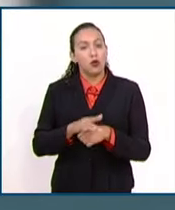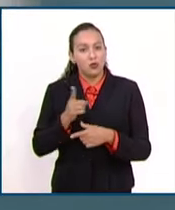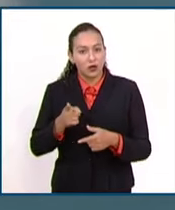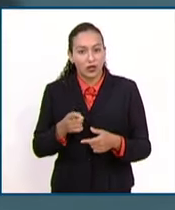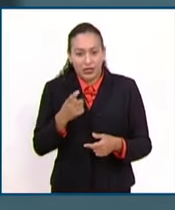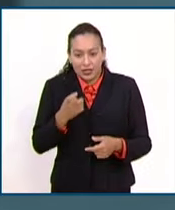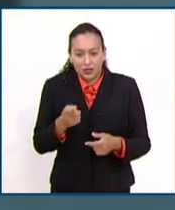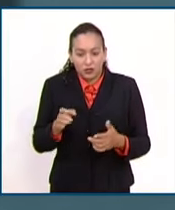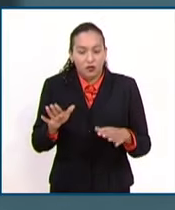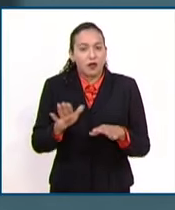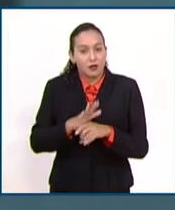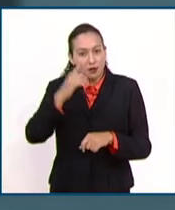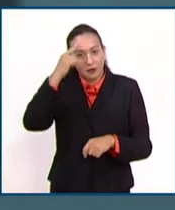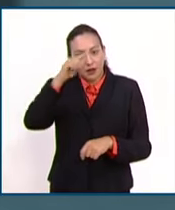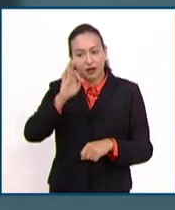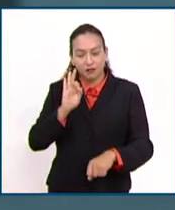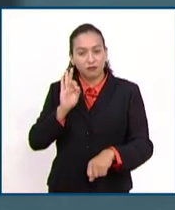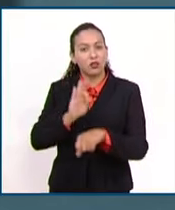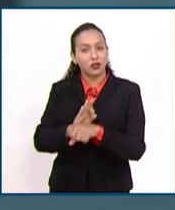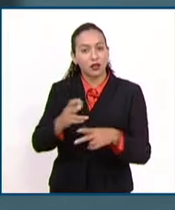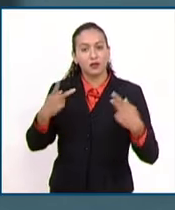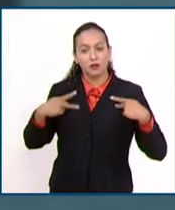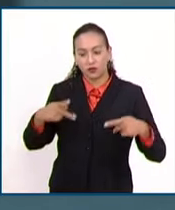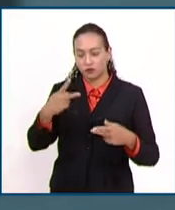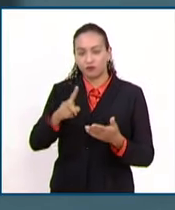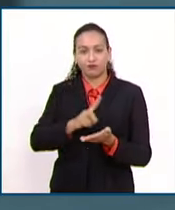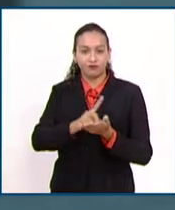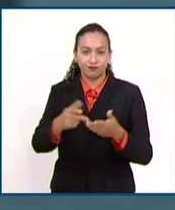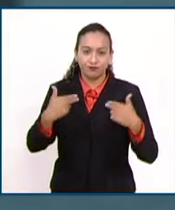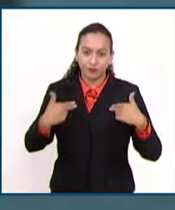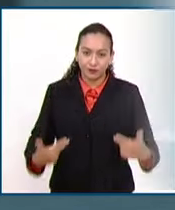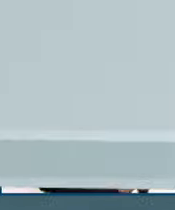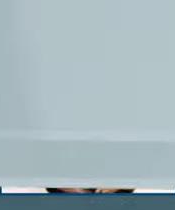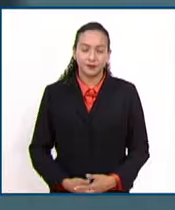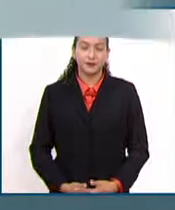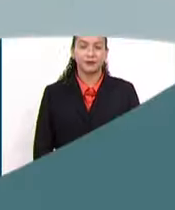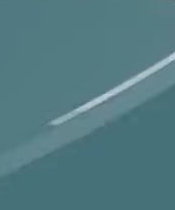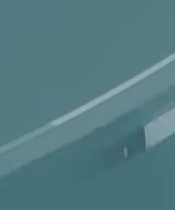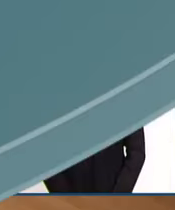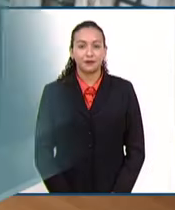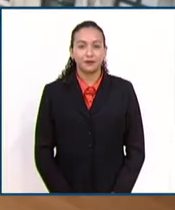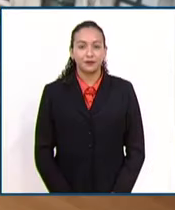trascendental a la protección jurisdiccional de los derechos humanos.